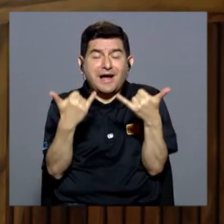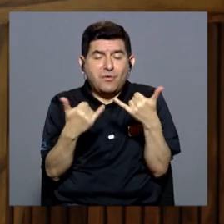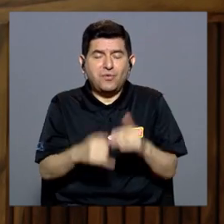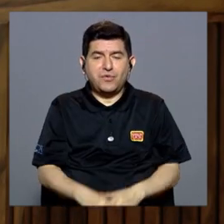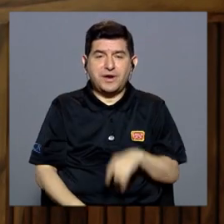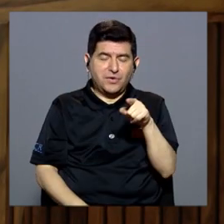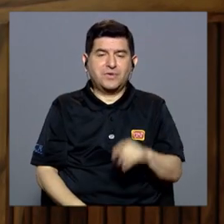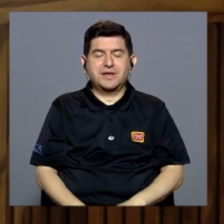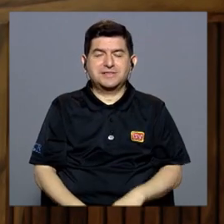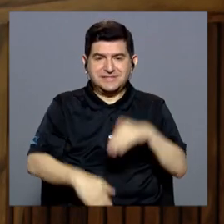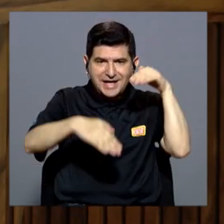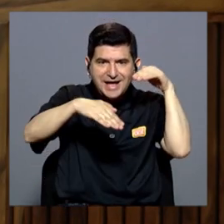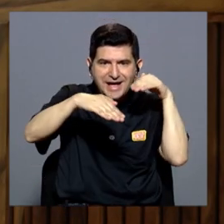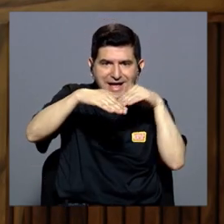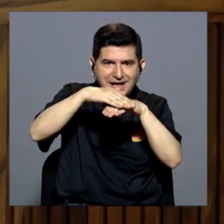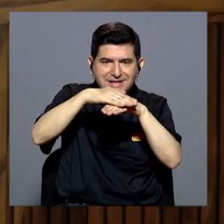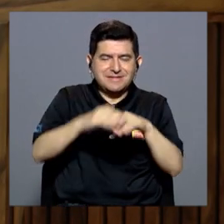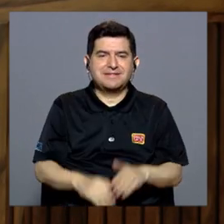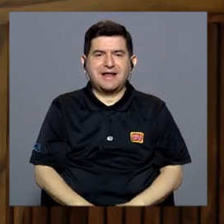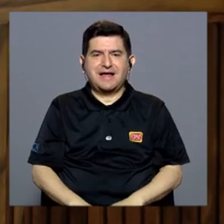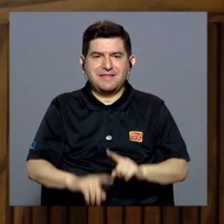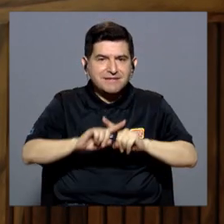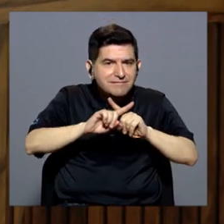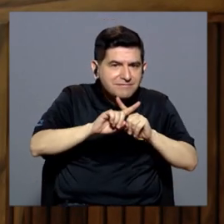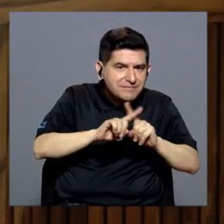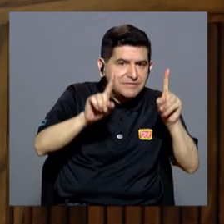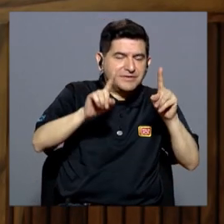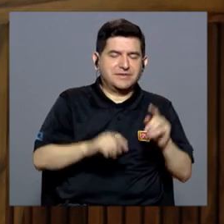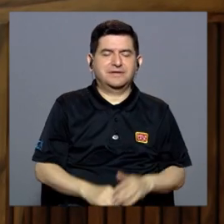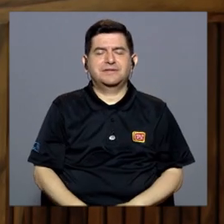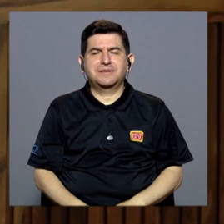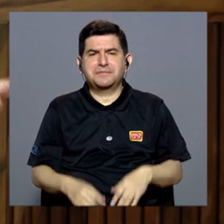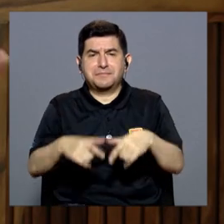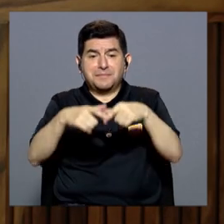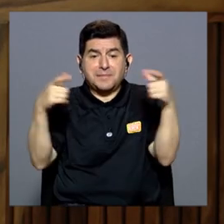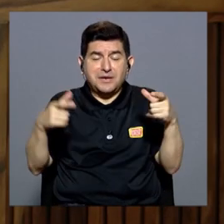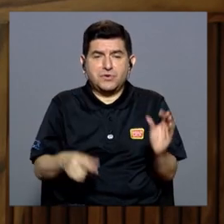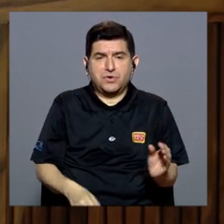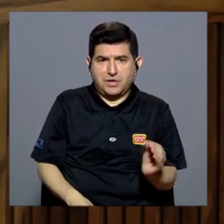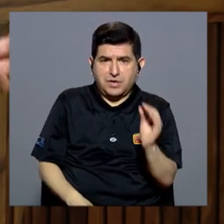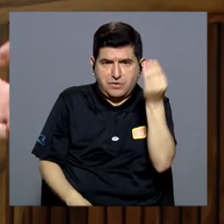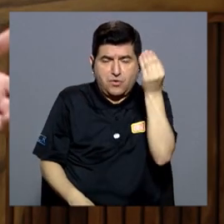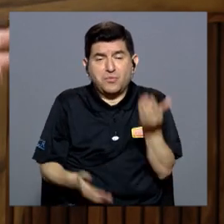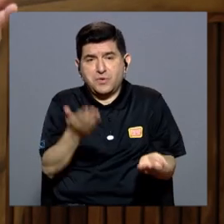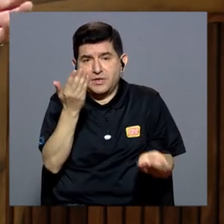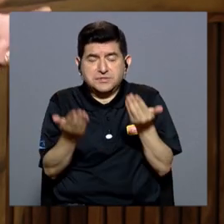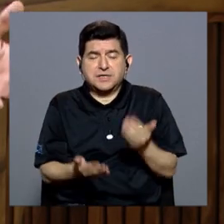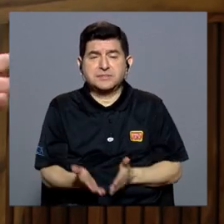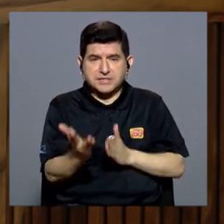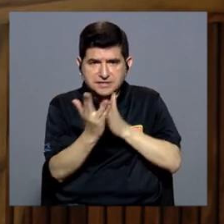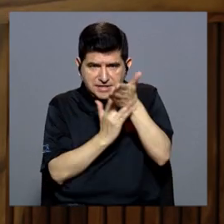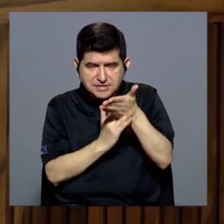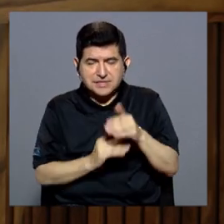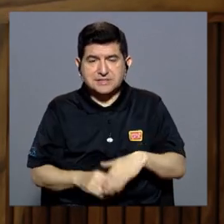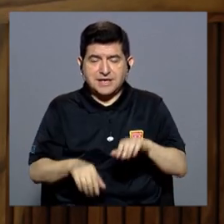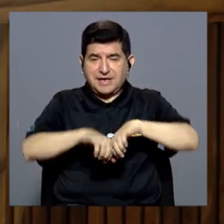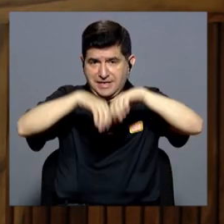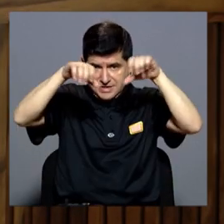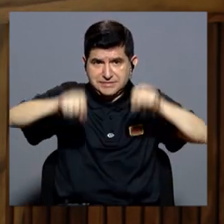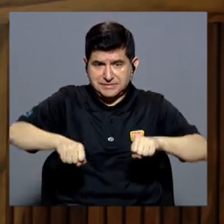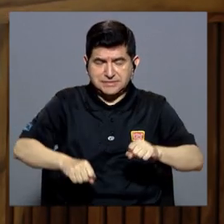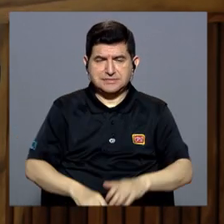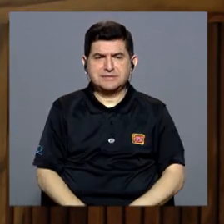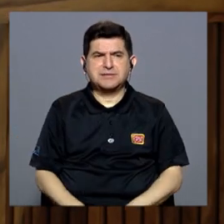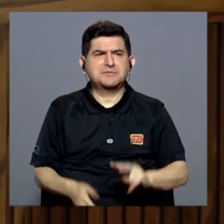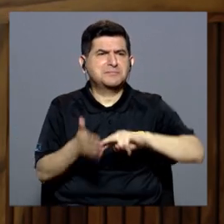admisión diferida, la gran mayoría de los muchachos y muchachas que ingresan por admisión diferida,